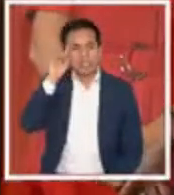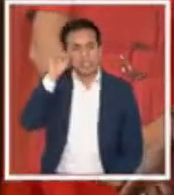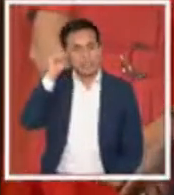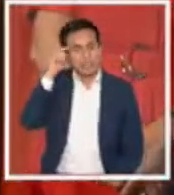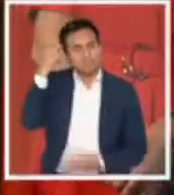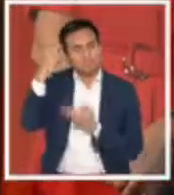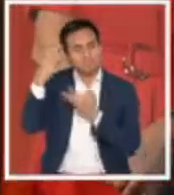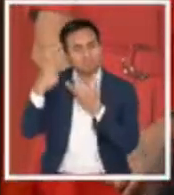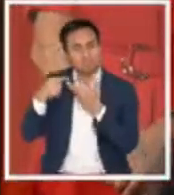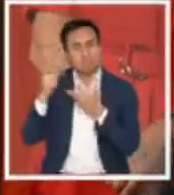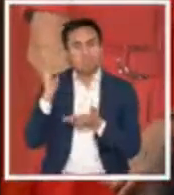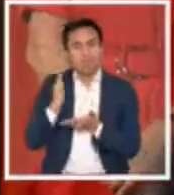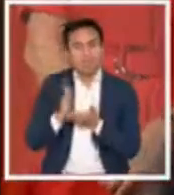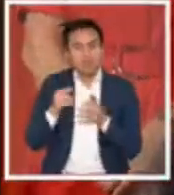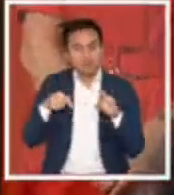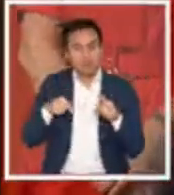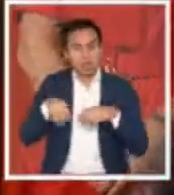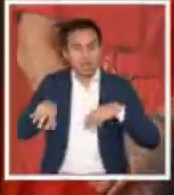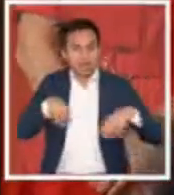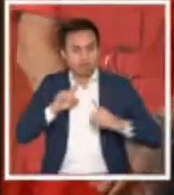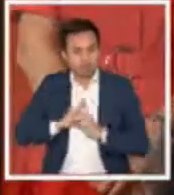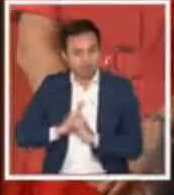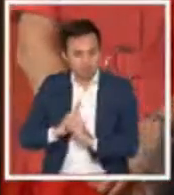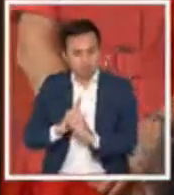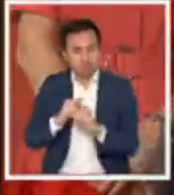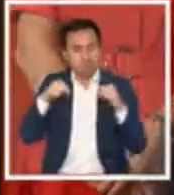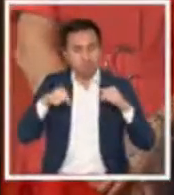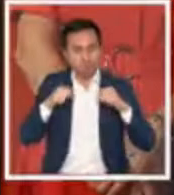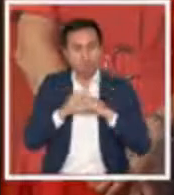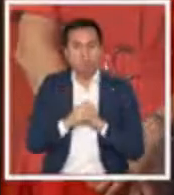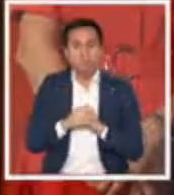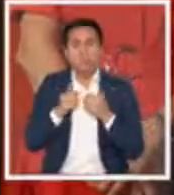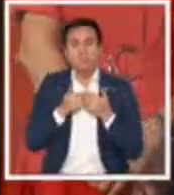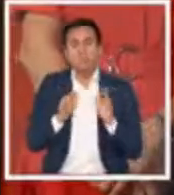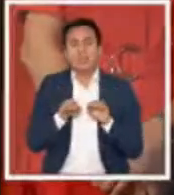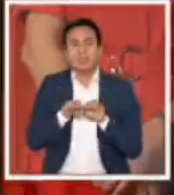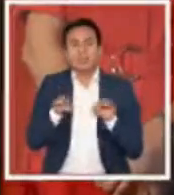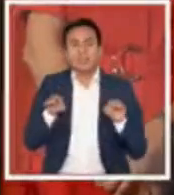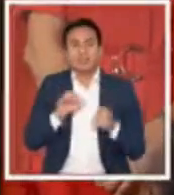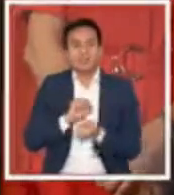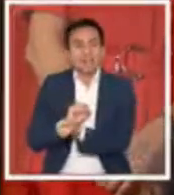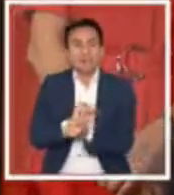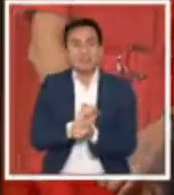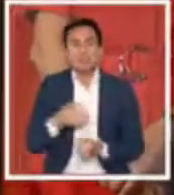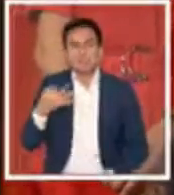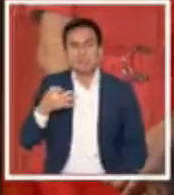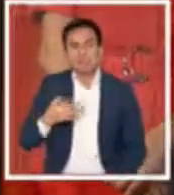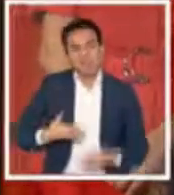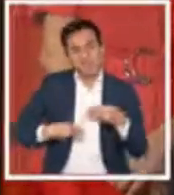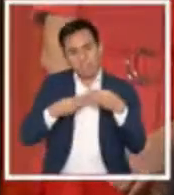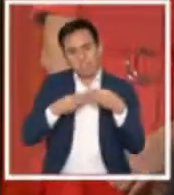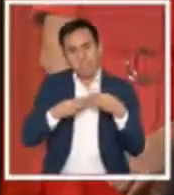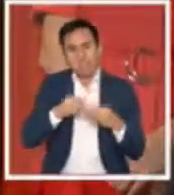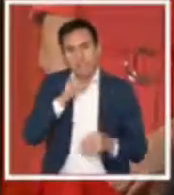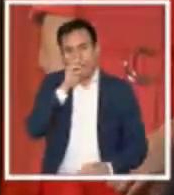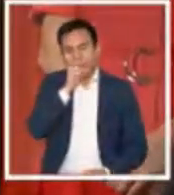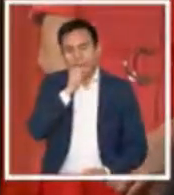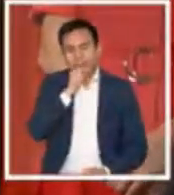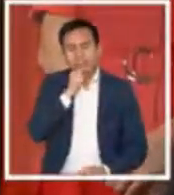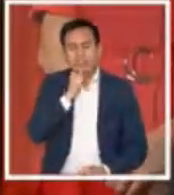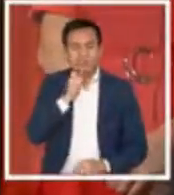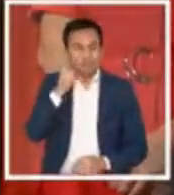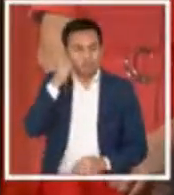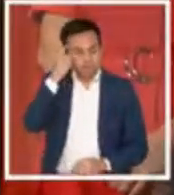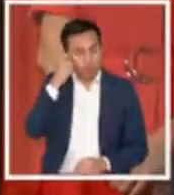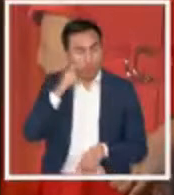que guían hasta hoy nuestras acciones. Libertad, igualdad, fraternidad, por cierto, yo agregaría también resistencia. En